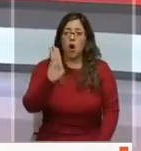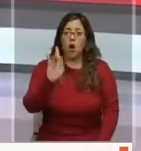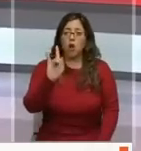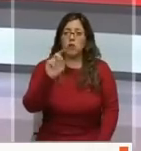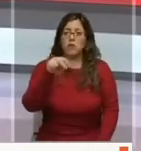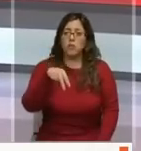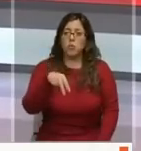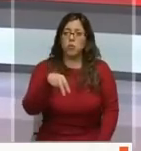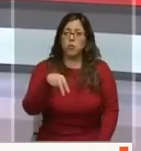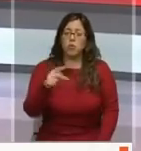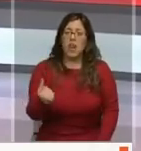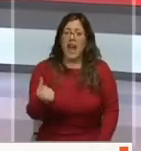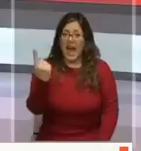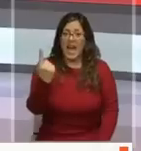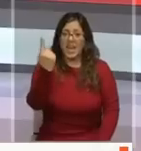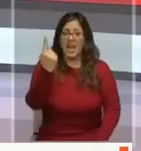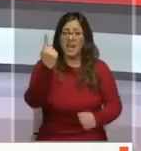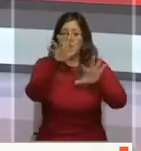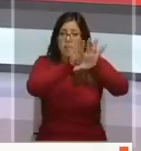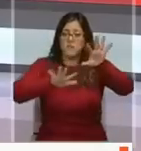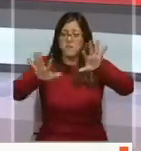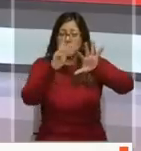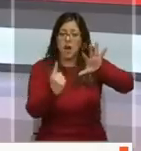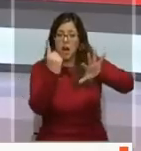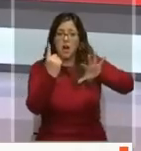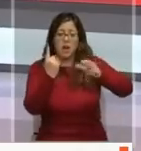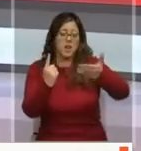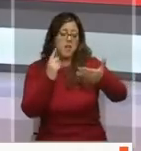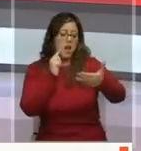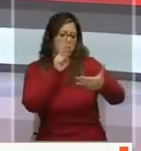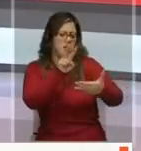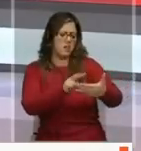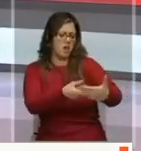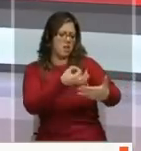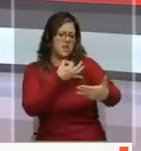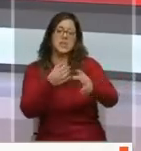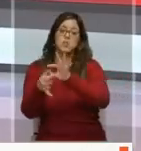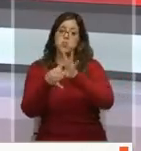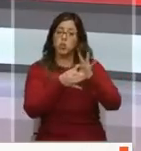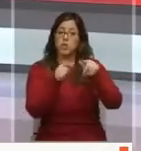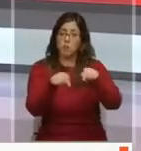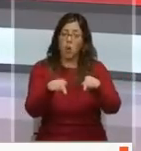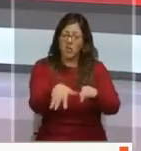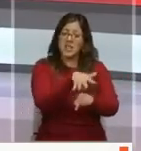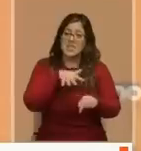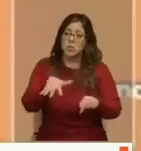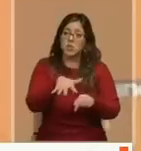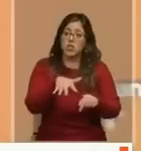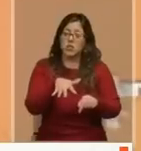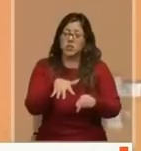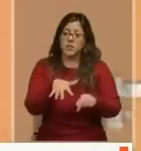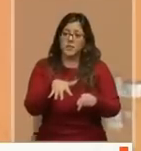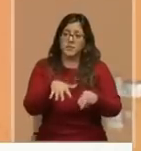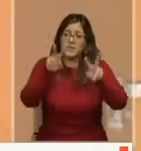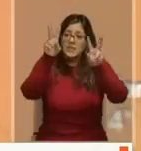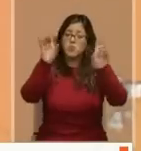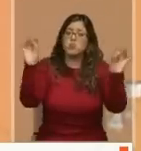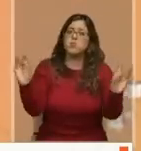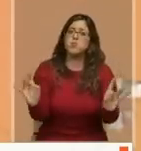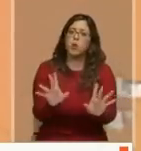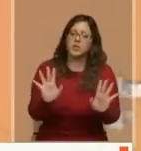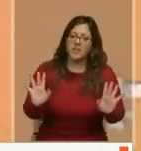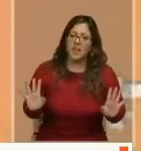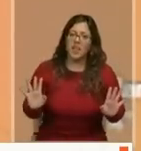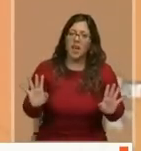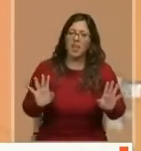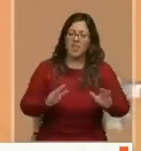Ahí arriba estamos. Colbún, sí. Porque se señala que producto de esta situación y ante la posibilidad de